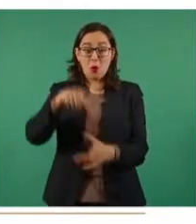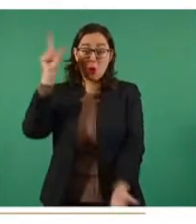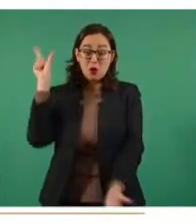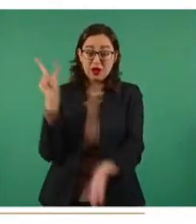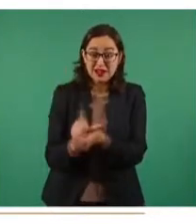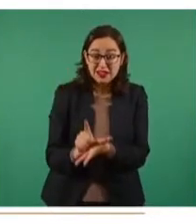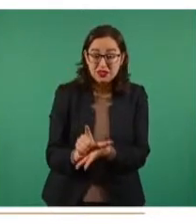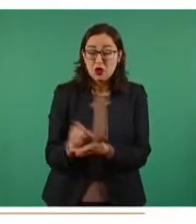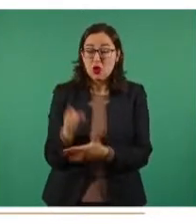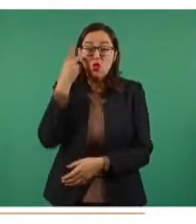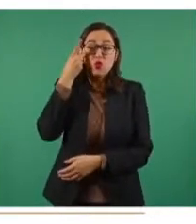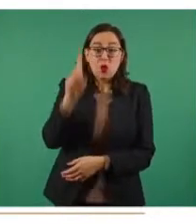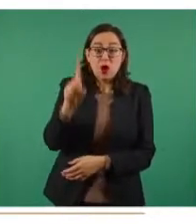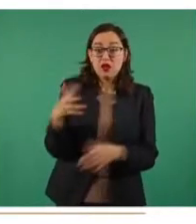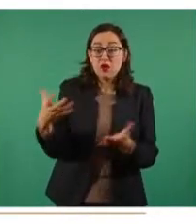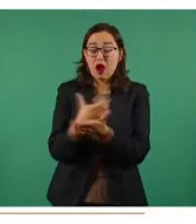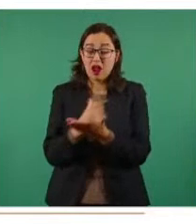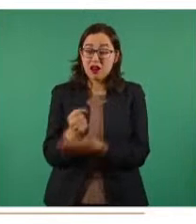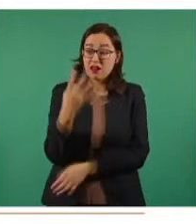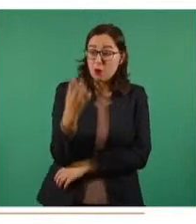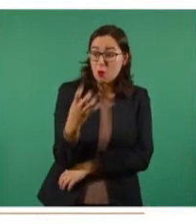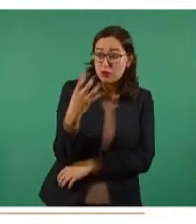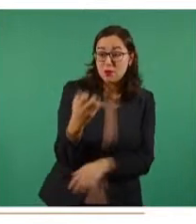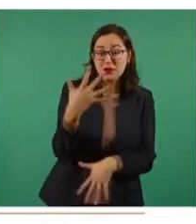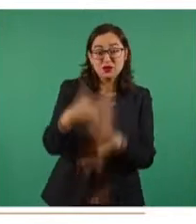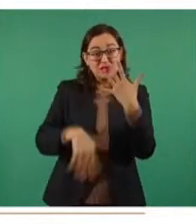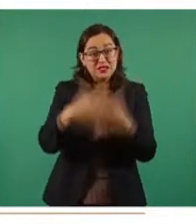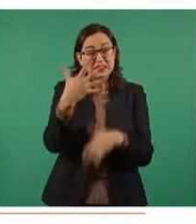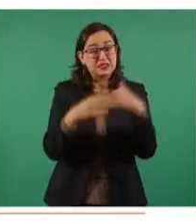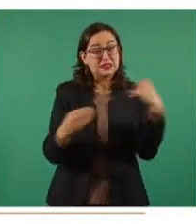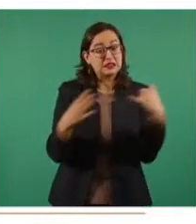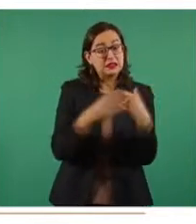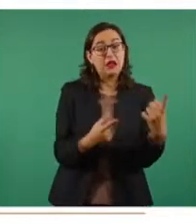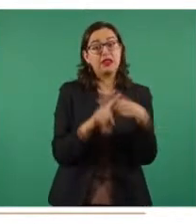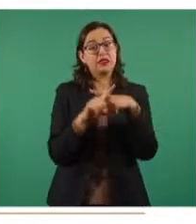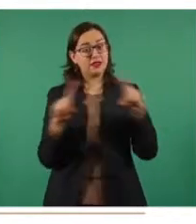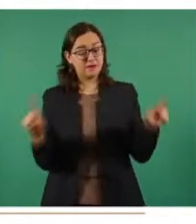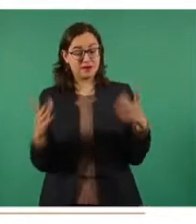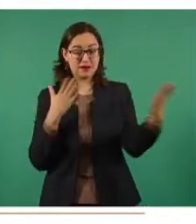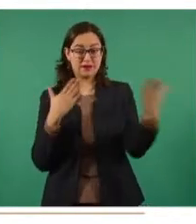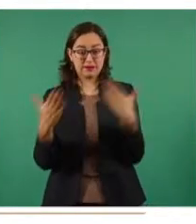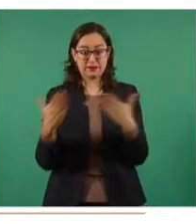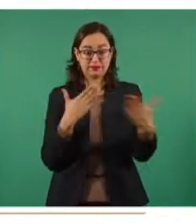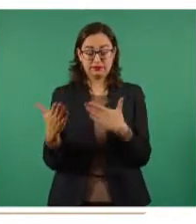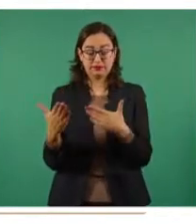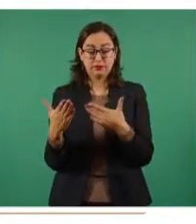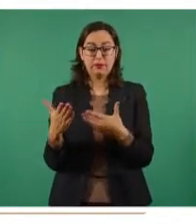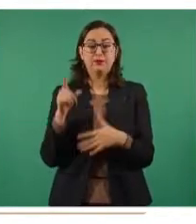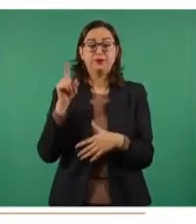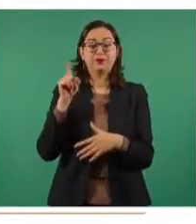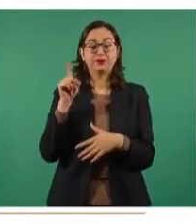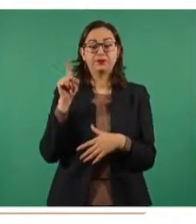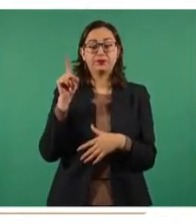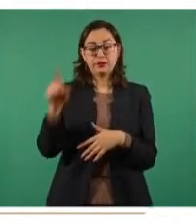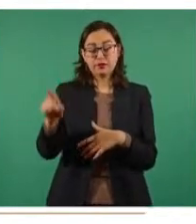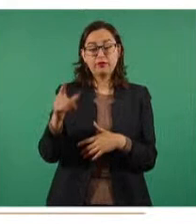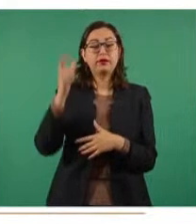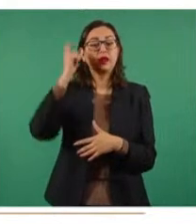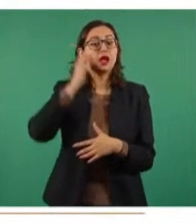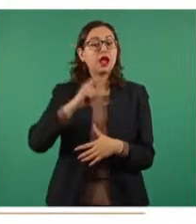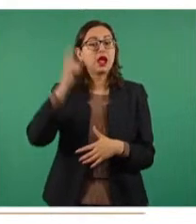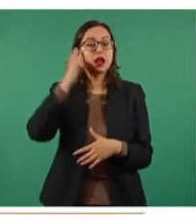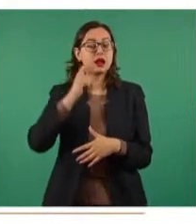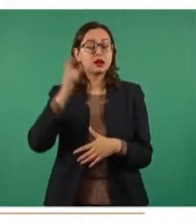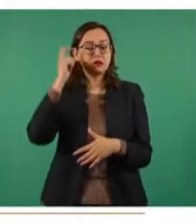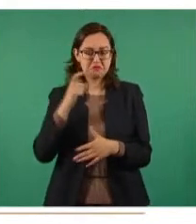centavos la más económica en comparación en la unión de isidoro montes dio acá en guerrero